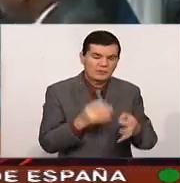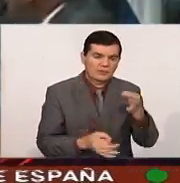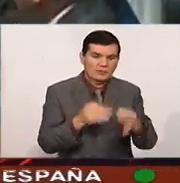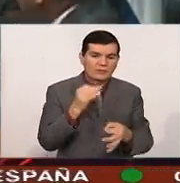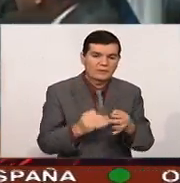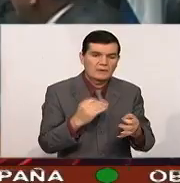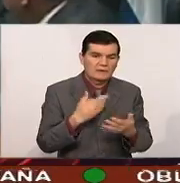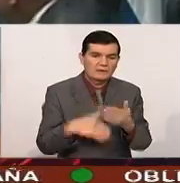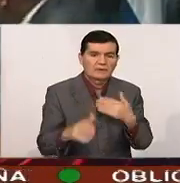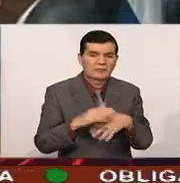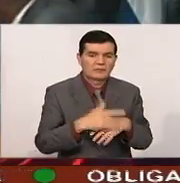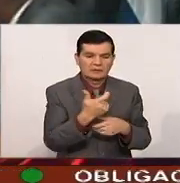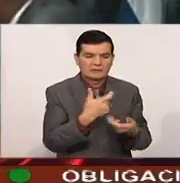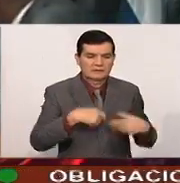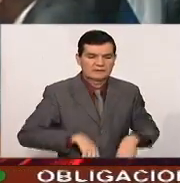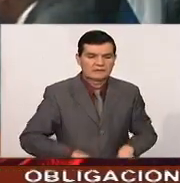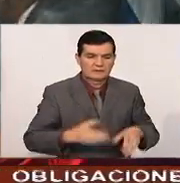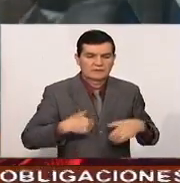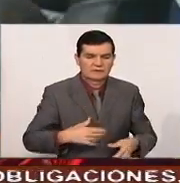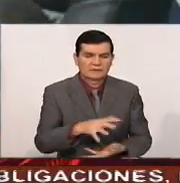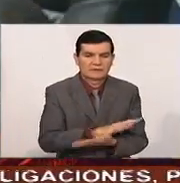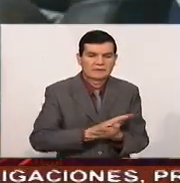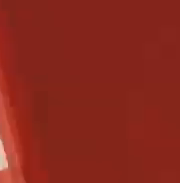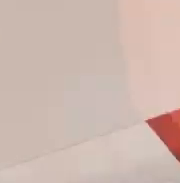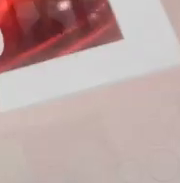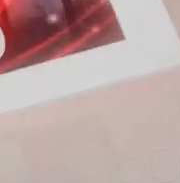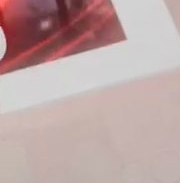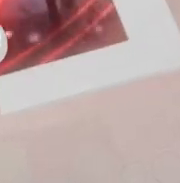por desvío de recursos y lavado de dinero.